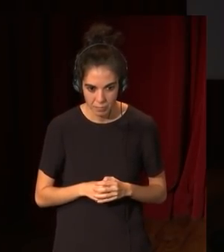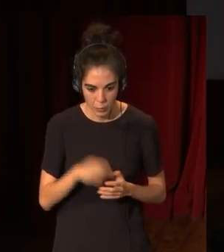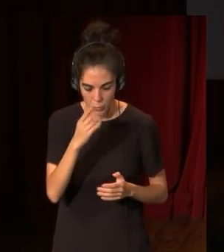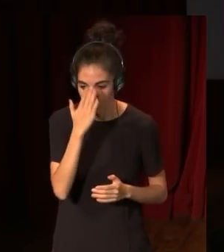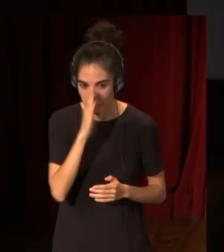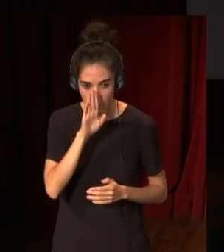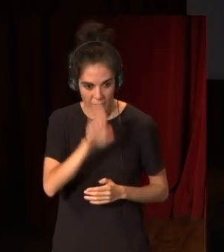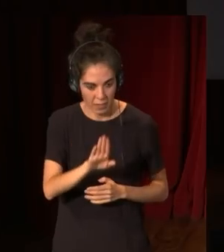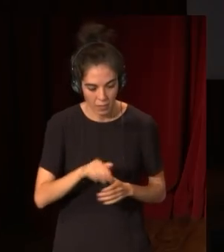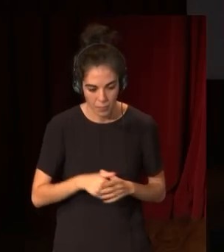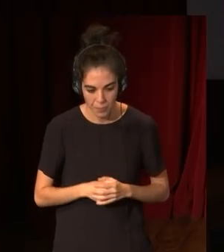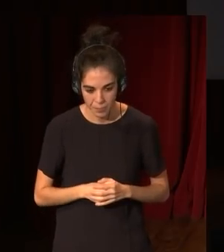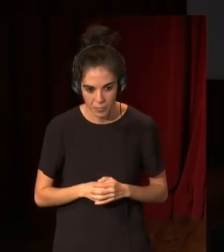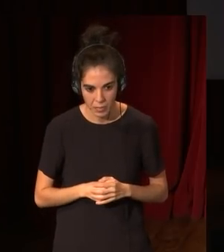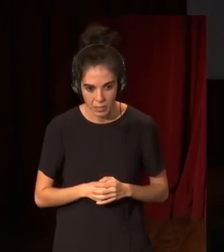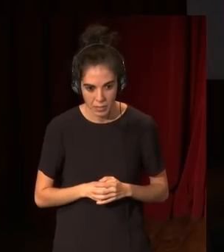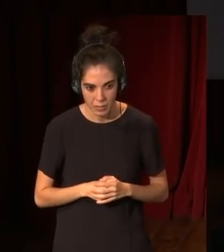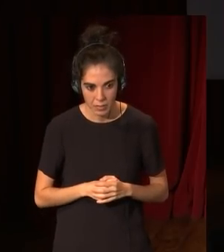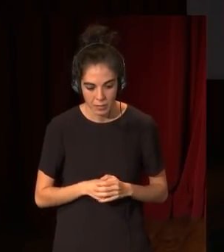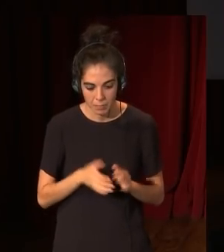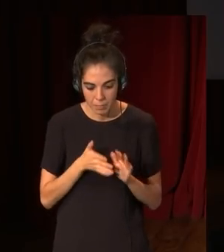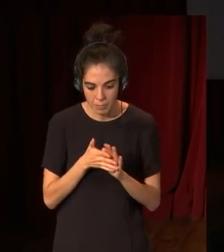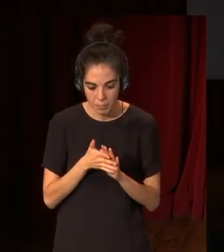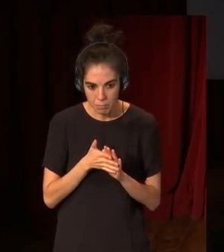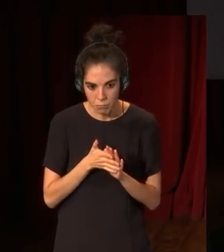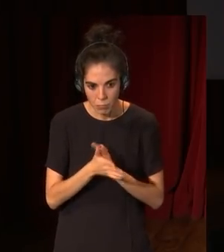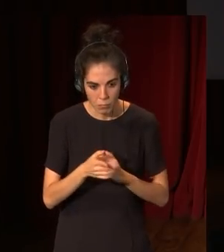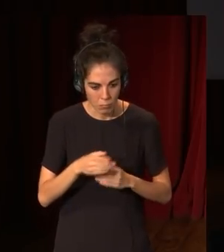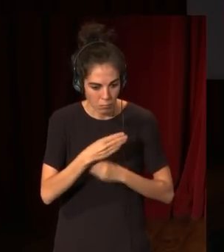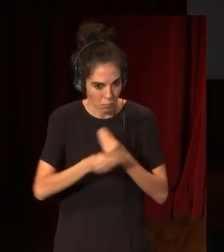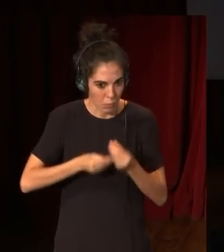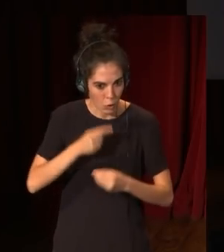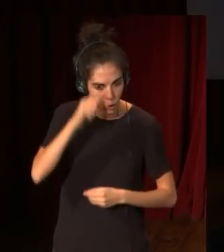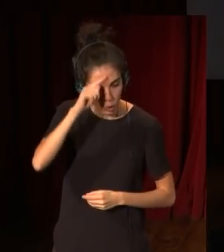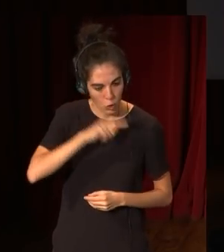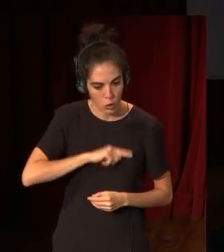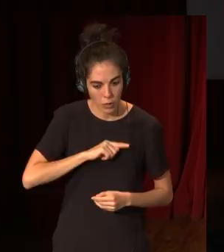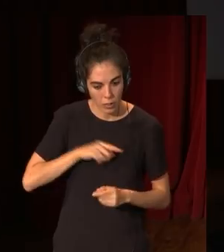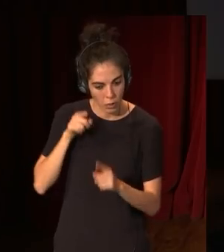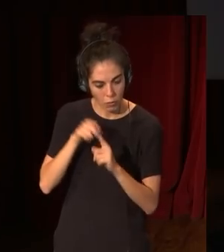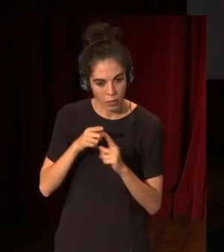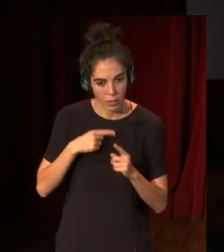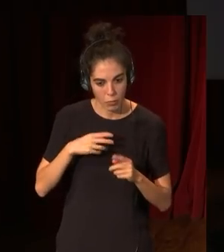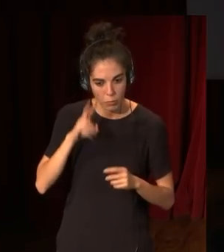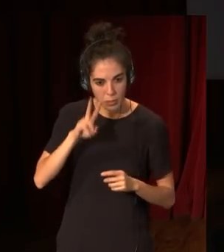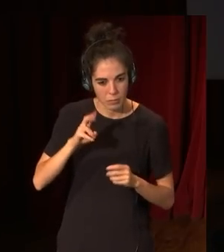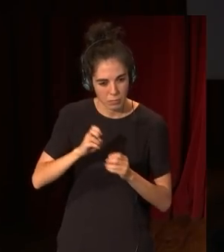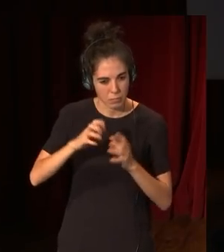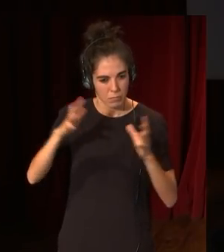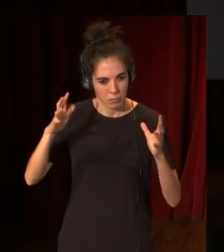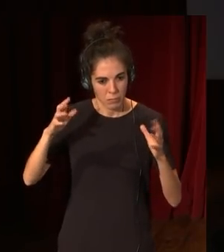una es una una concepción absolutamente voluntaria por parte de bermejo para representar esta glorificación